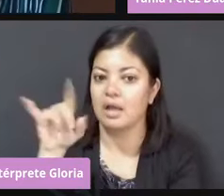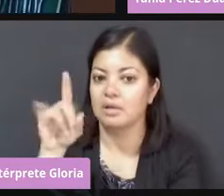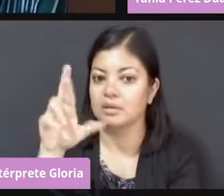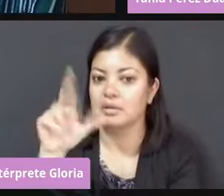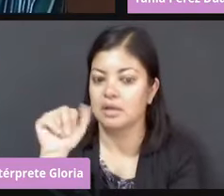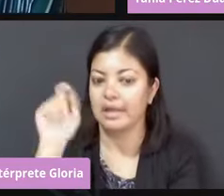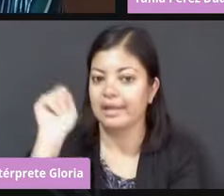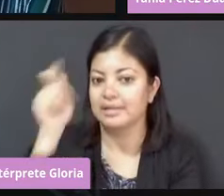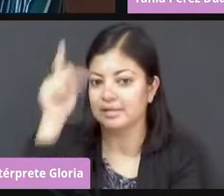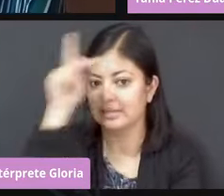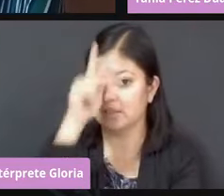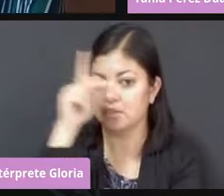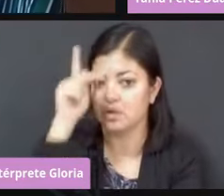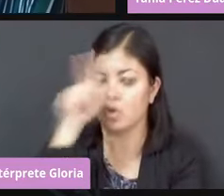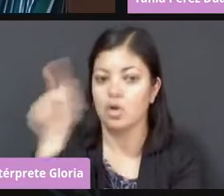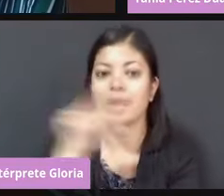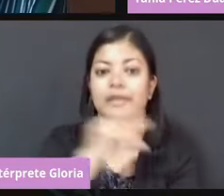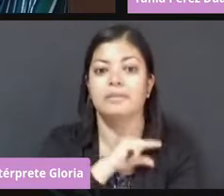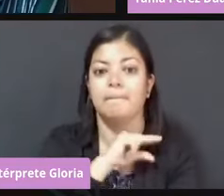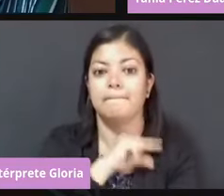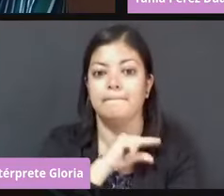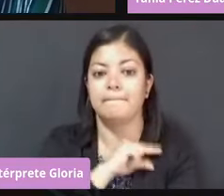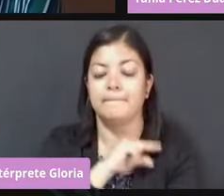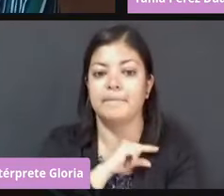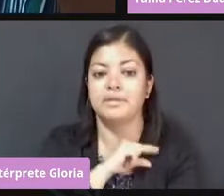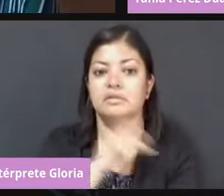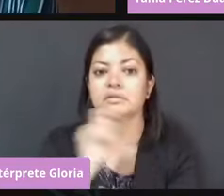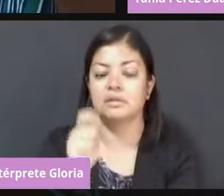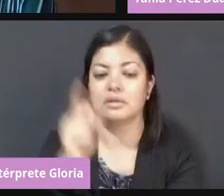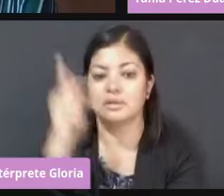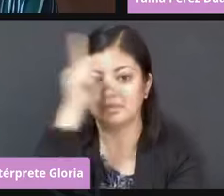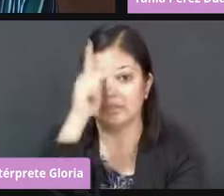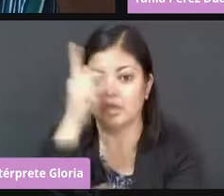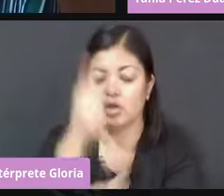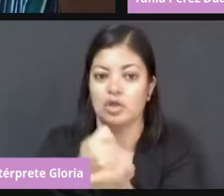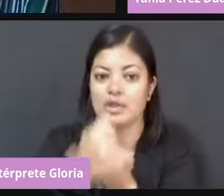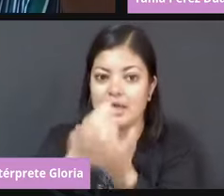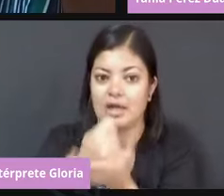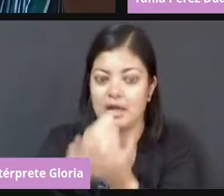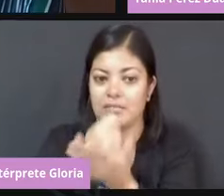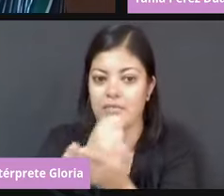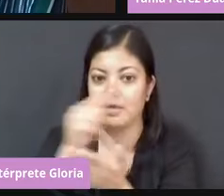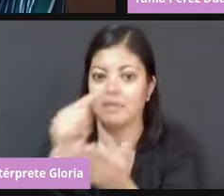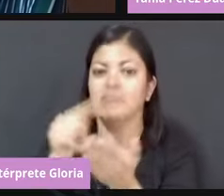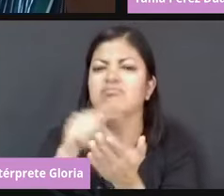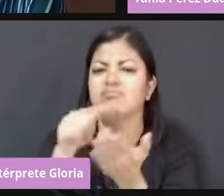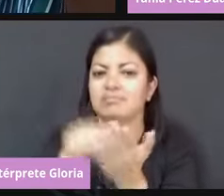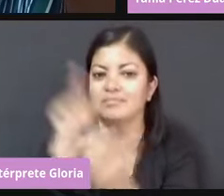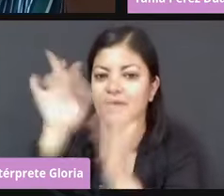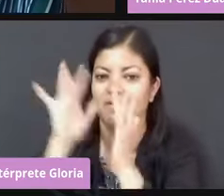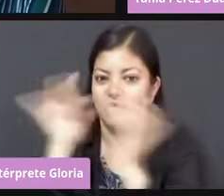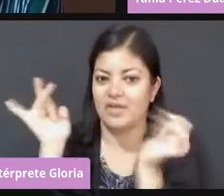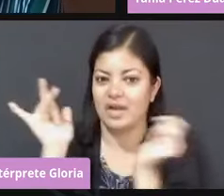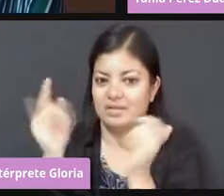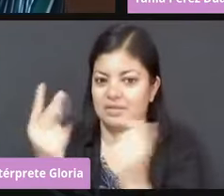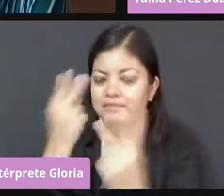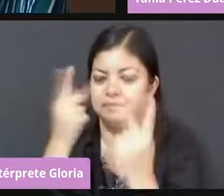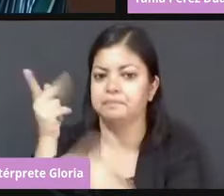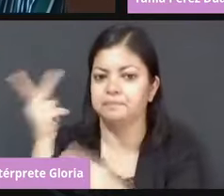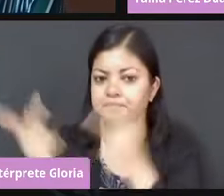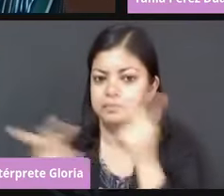ella también, especialista en psicoterapia, desde Francia nos está viendo y le pregunta lo